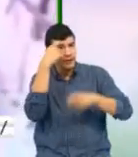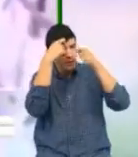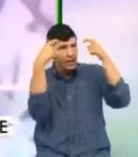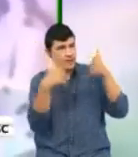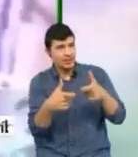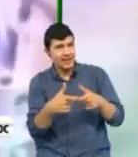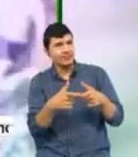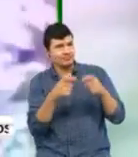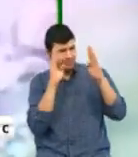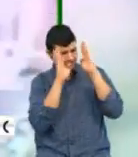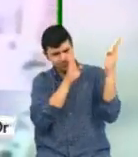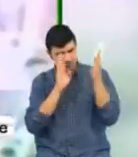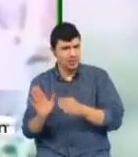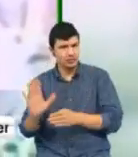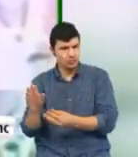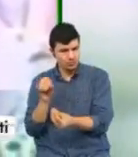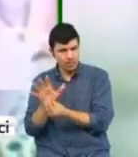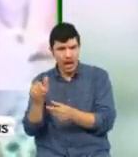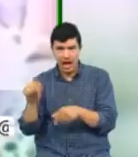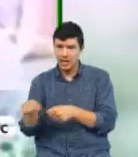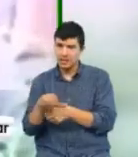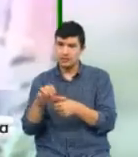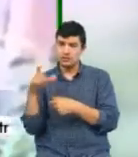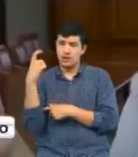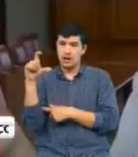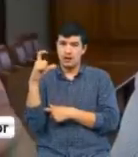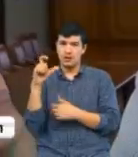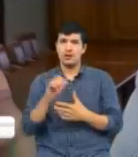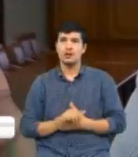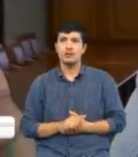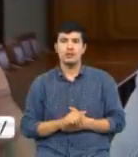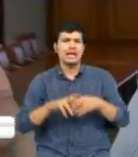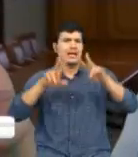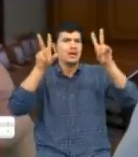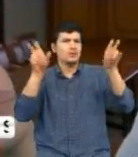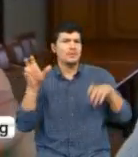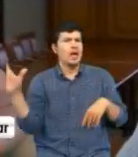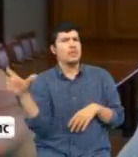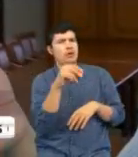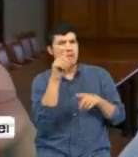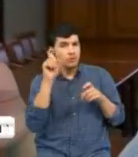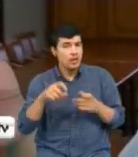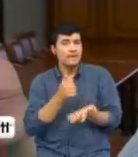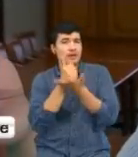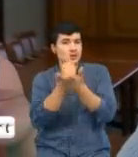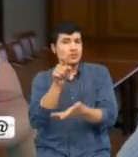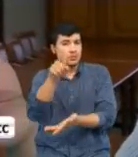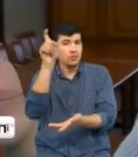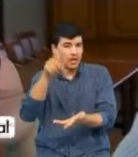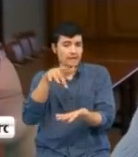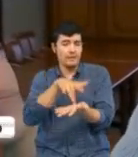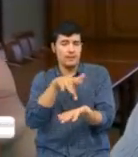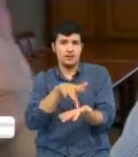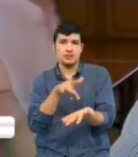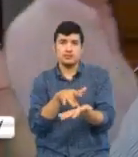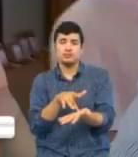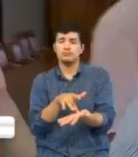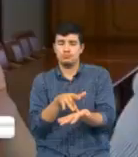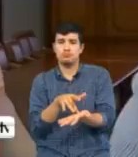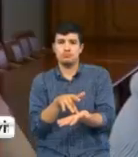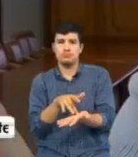medidas contundentes contra la criminalidad. Es un tema que todos tienen que ayudar, todos tienen que participar y que definitivamente